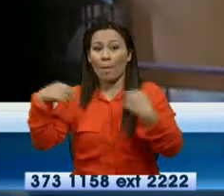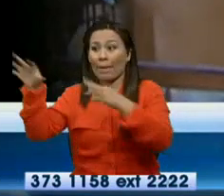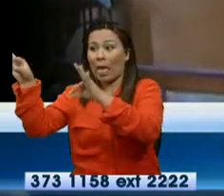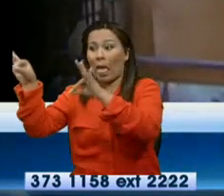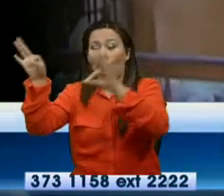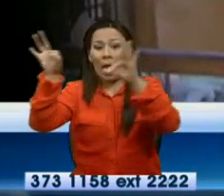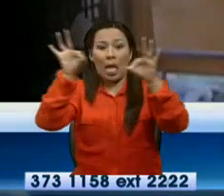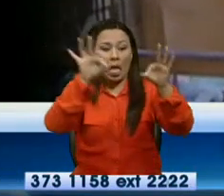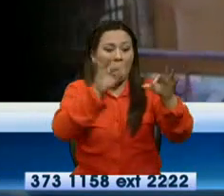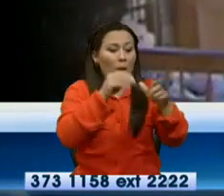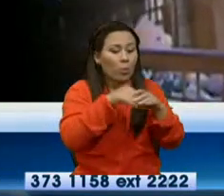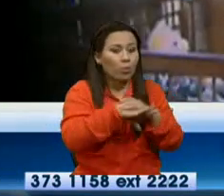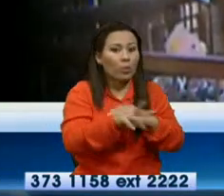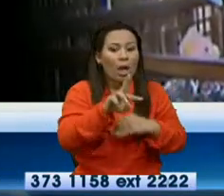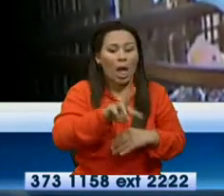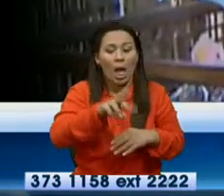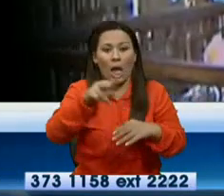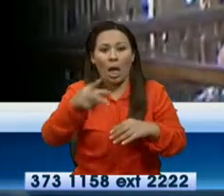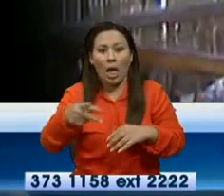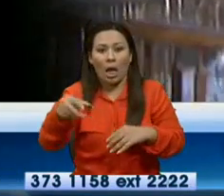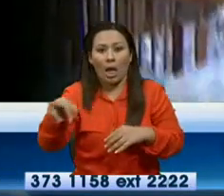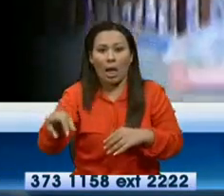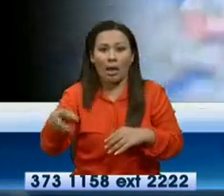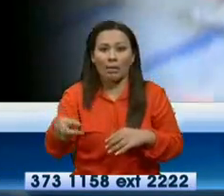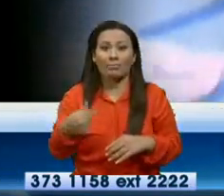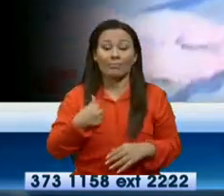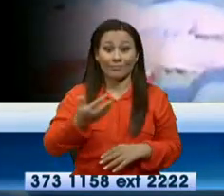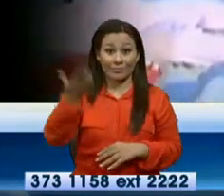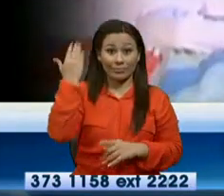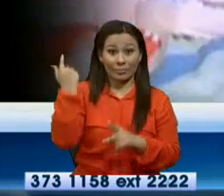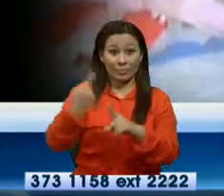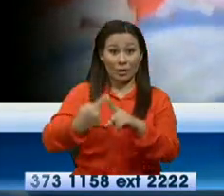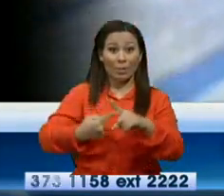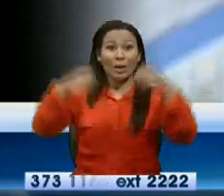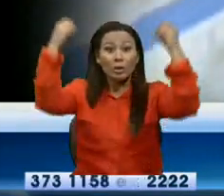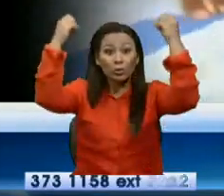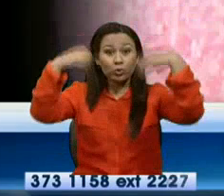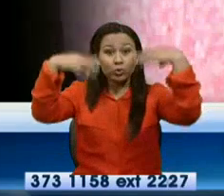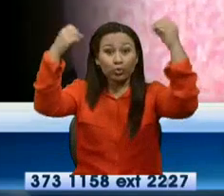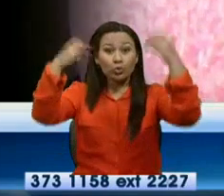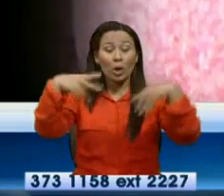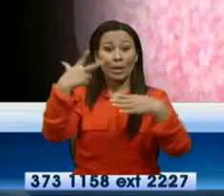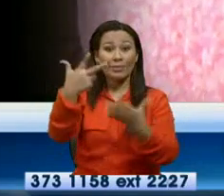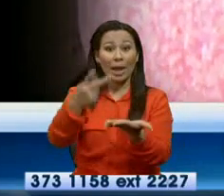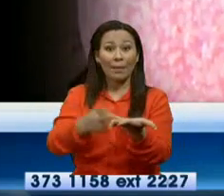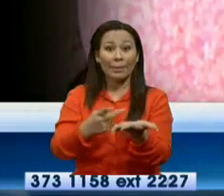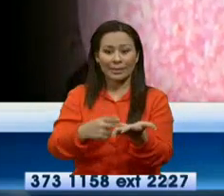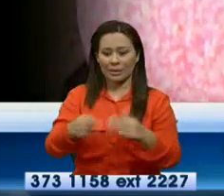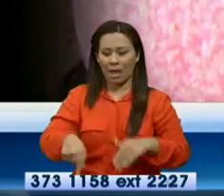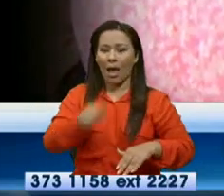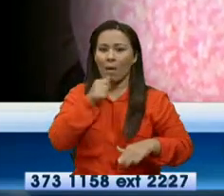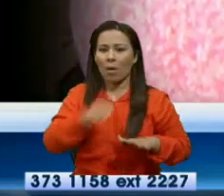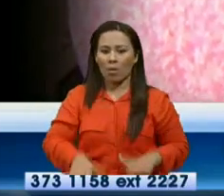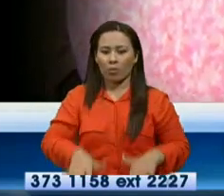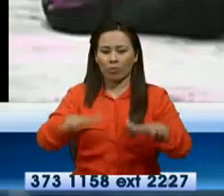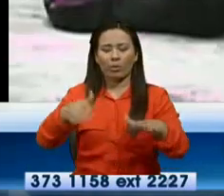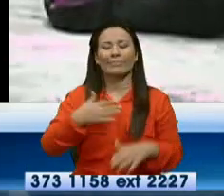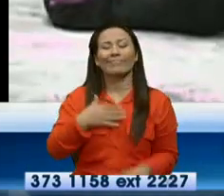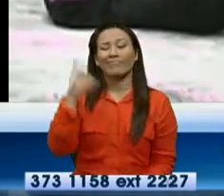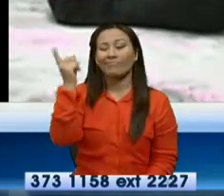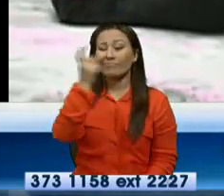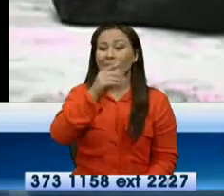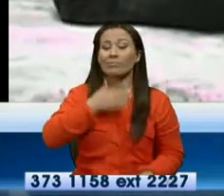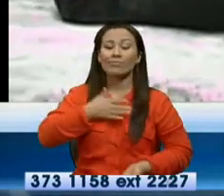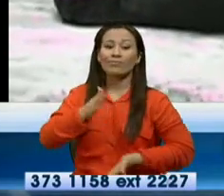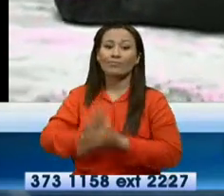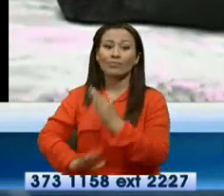cruzarme cama. La última vez del mes pasado, que llovió 3 veces, inundé todo esto de aquí, tuve que irme donde mi mamá. Para